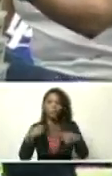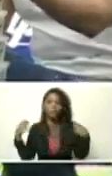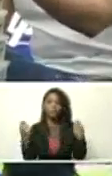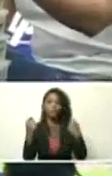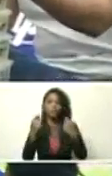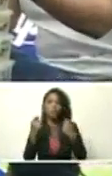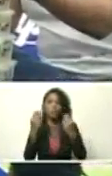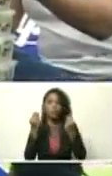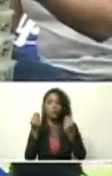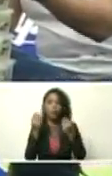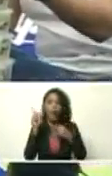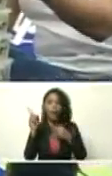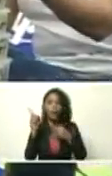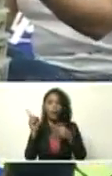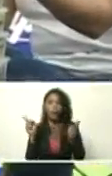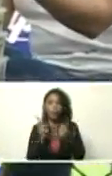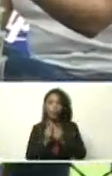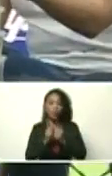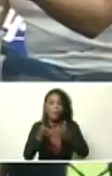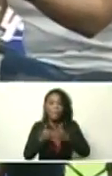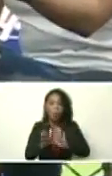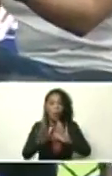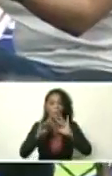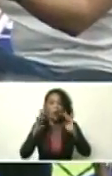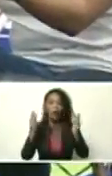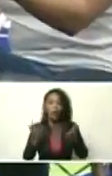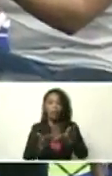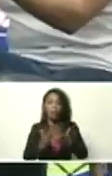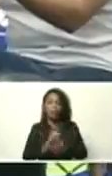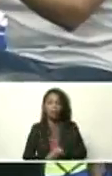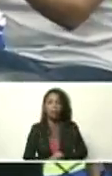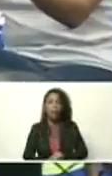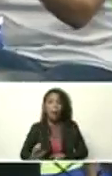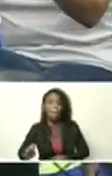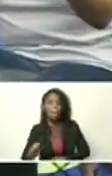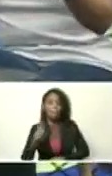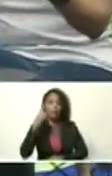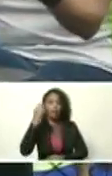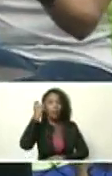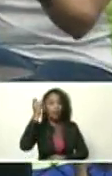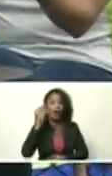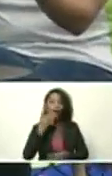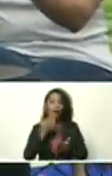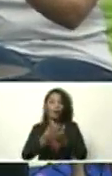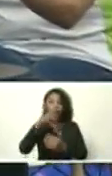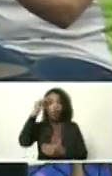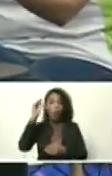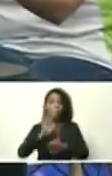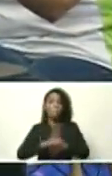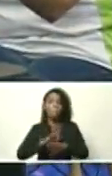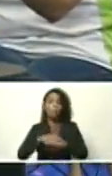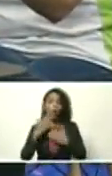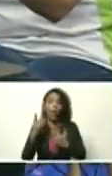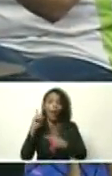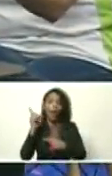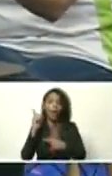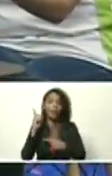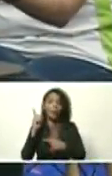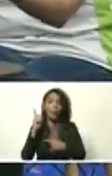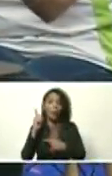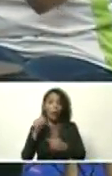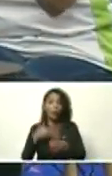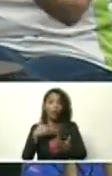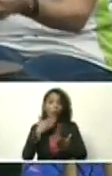Plastideos Chiquiplasti nació en pandemia también. Y primeramente, gracias a Dios, porque fue eso lo que